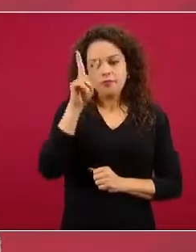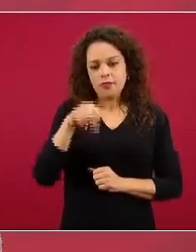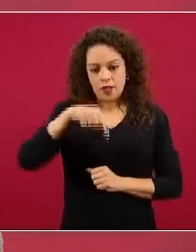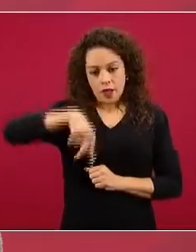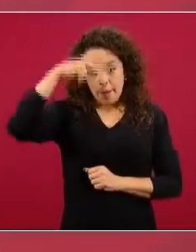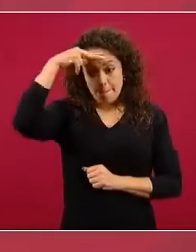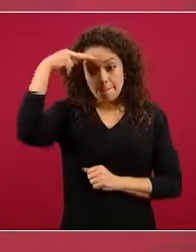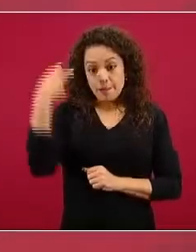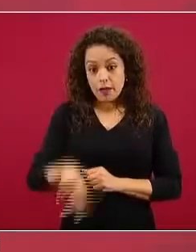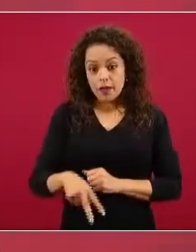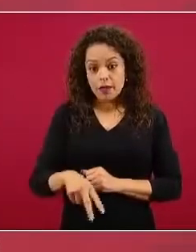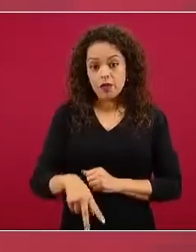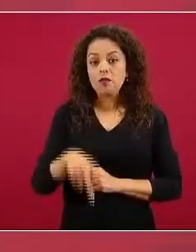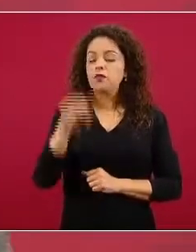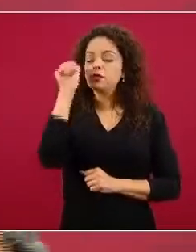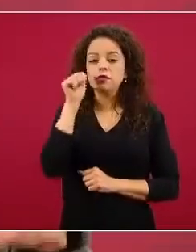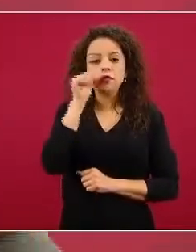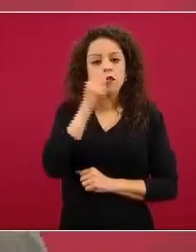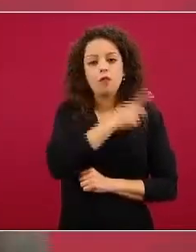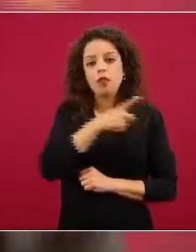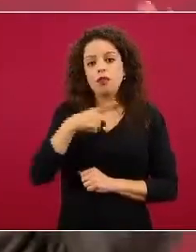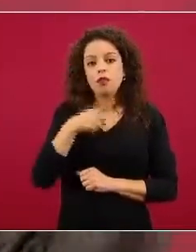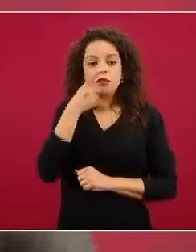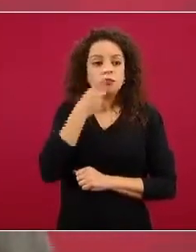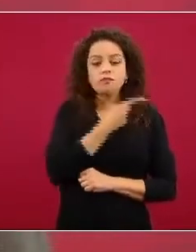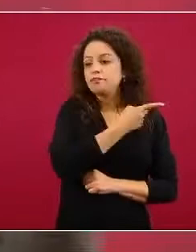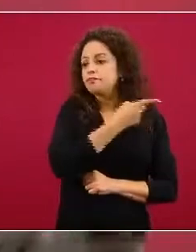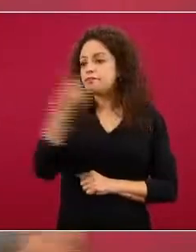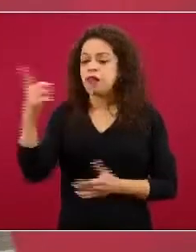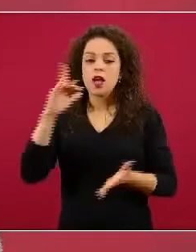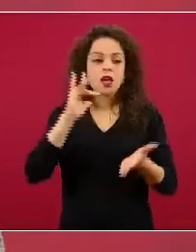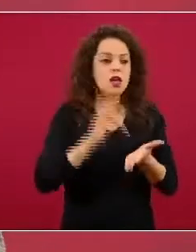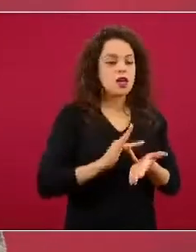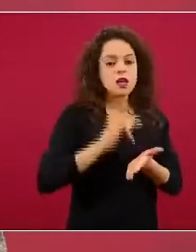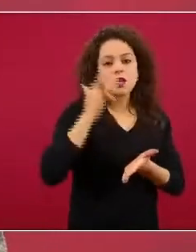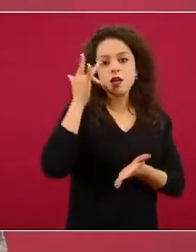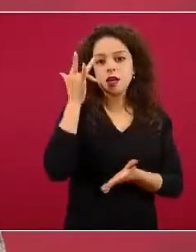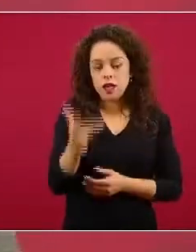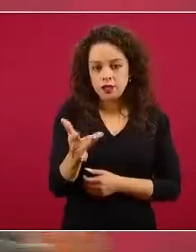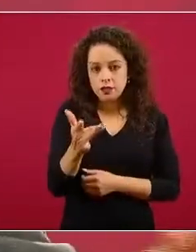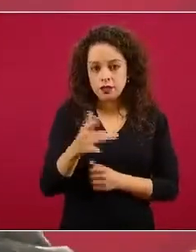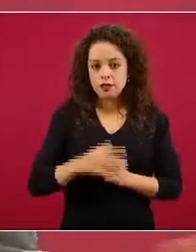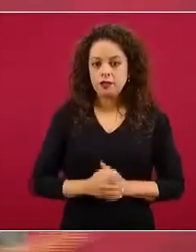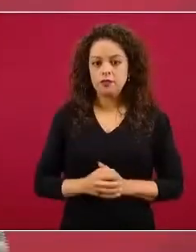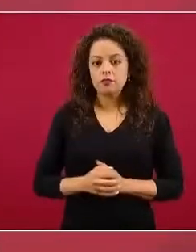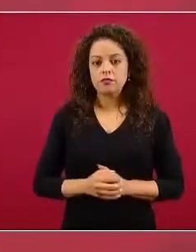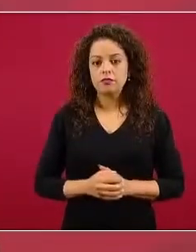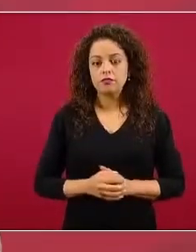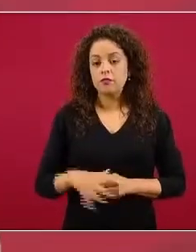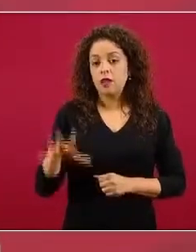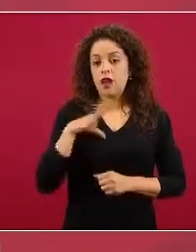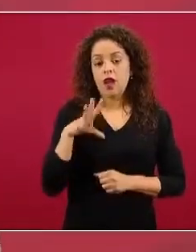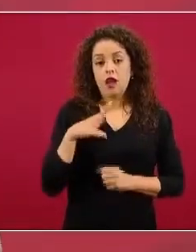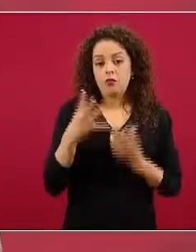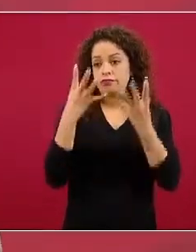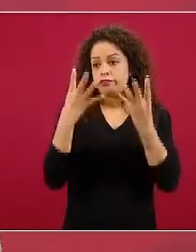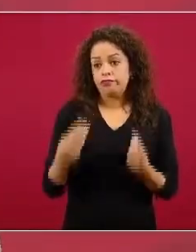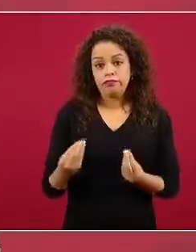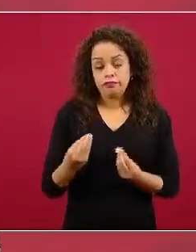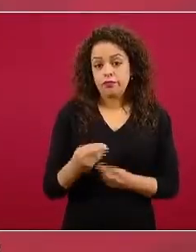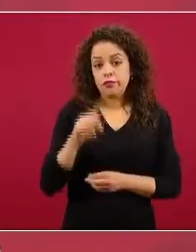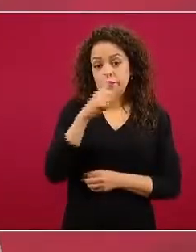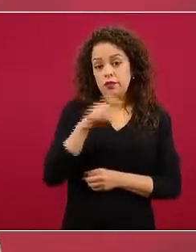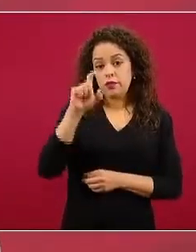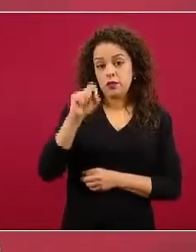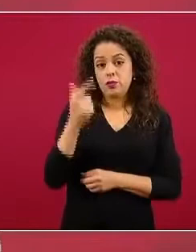merece siempre agradecimiento. El pueblo es una entidad múltiple, conformada por 127 millones